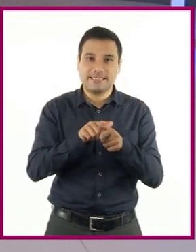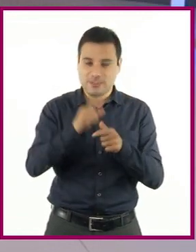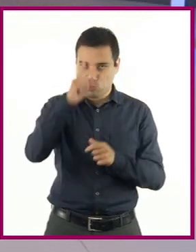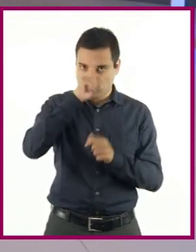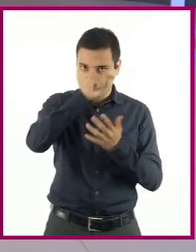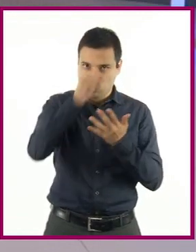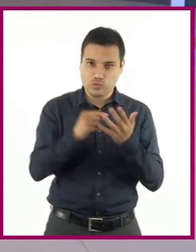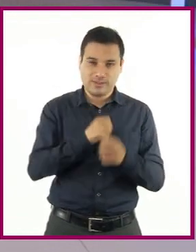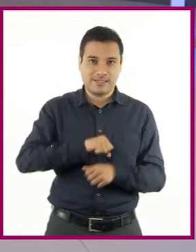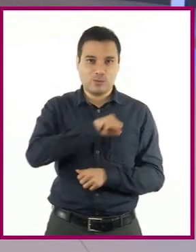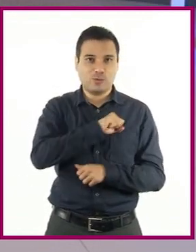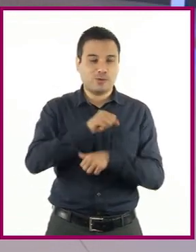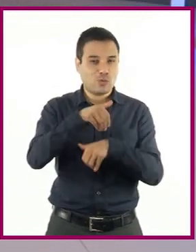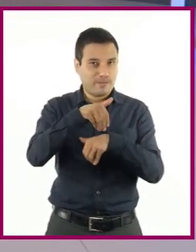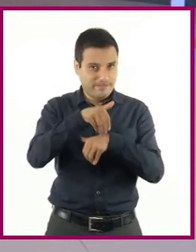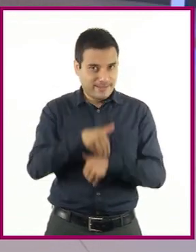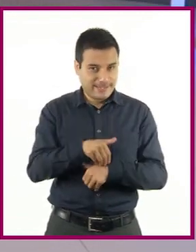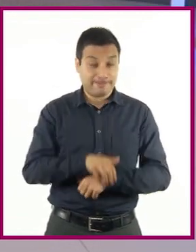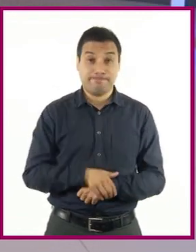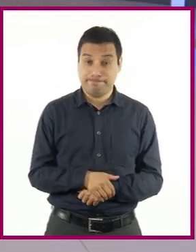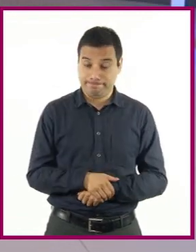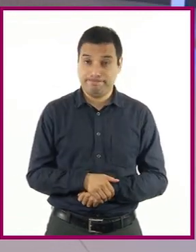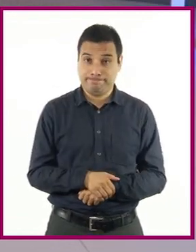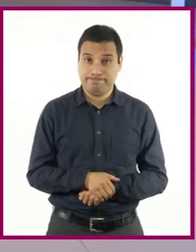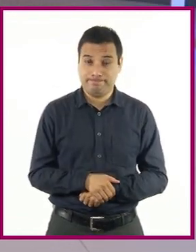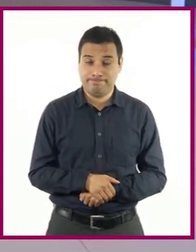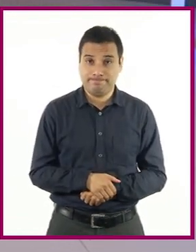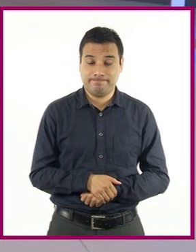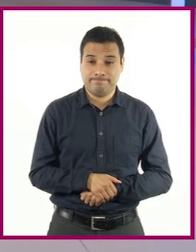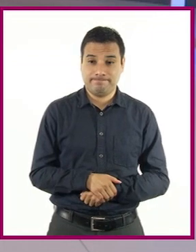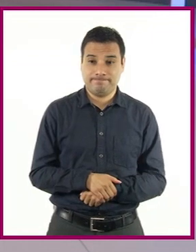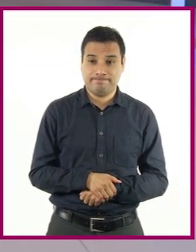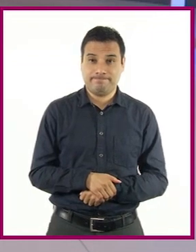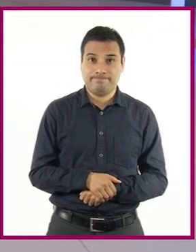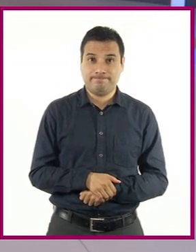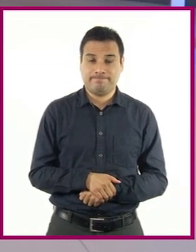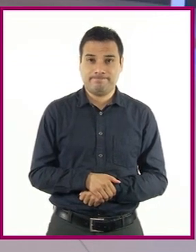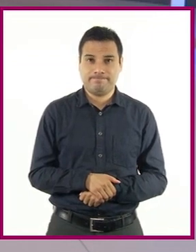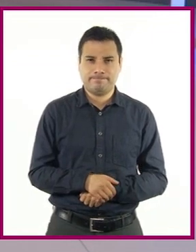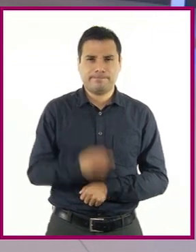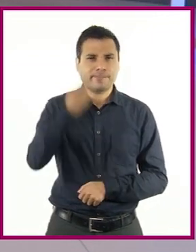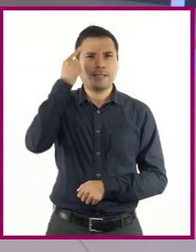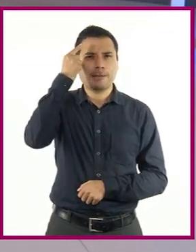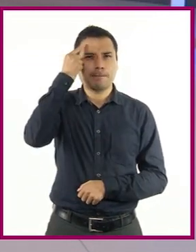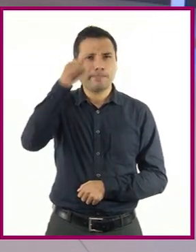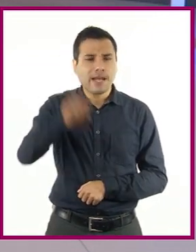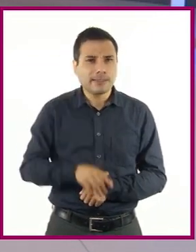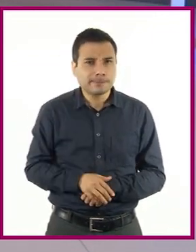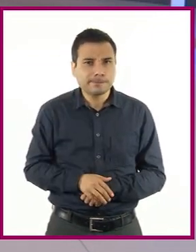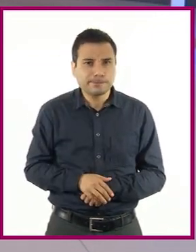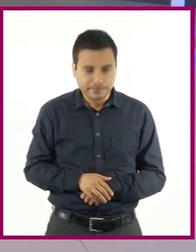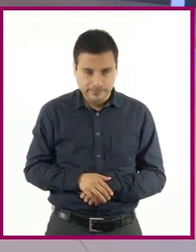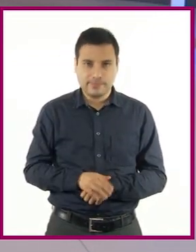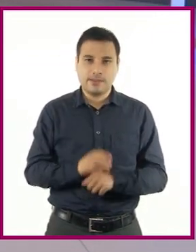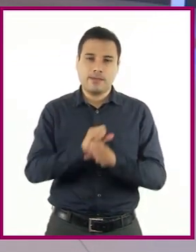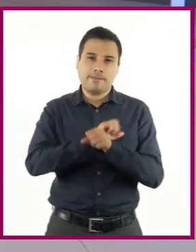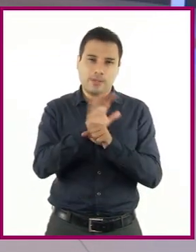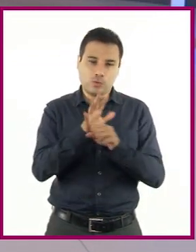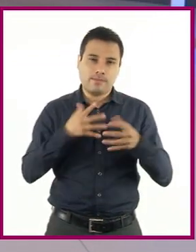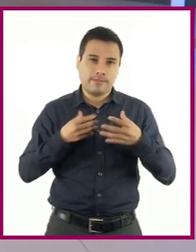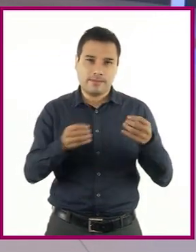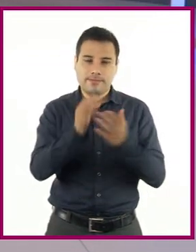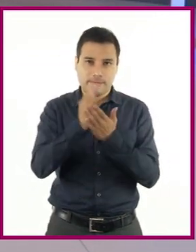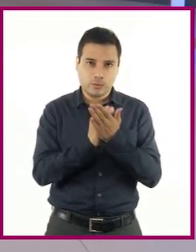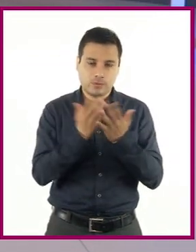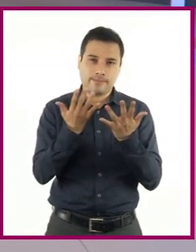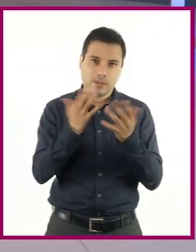medidas de prevención recomendadas por nuestras autoridades sanitarias para mitigar la propagación del virus, como el lavado